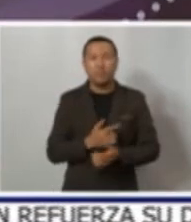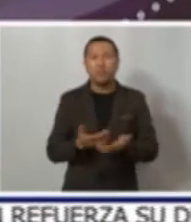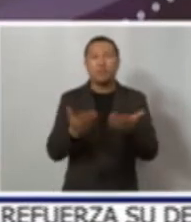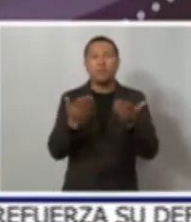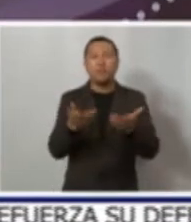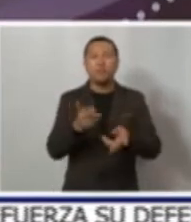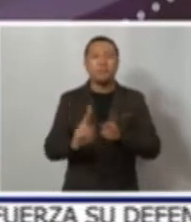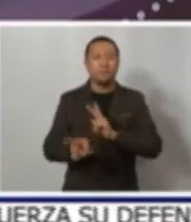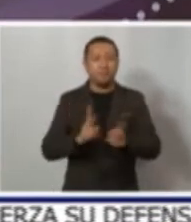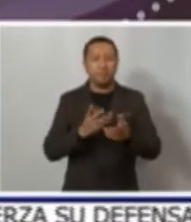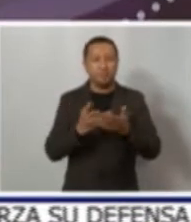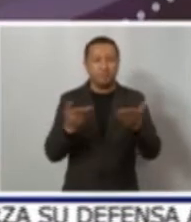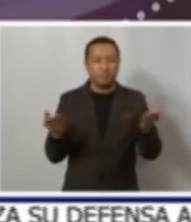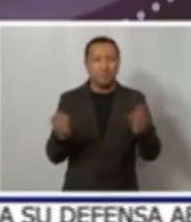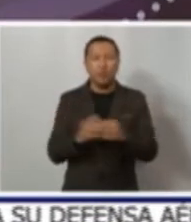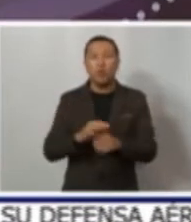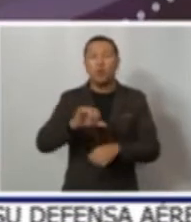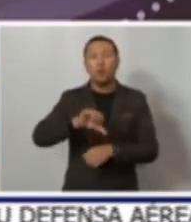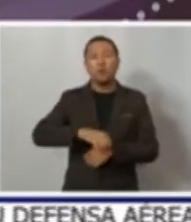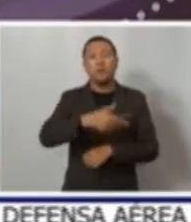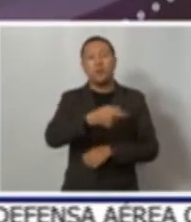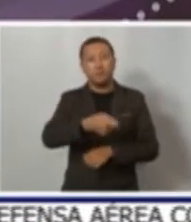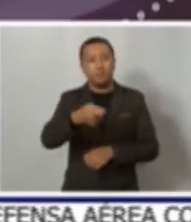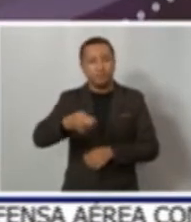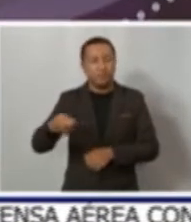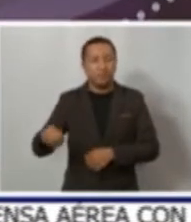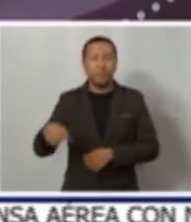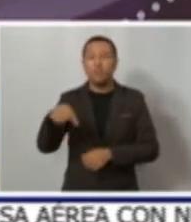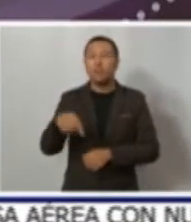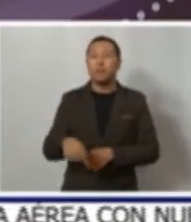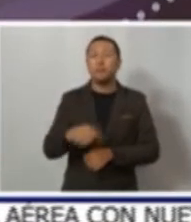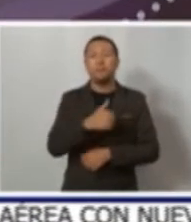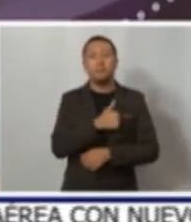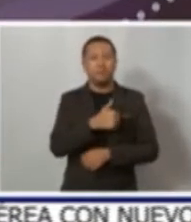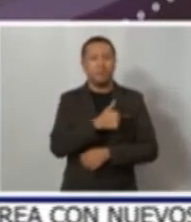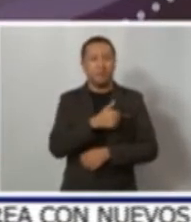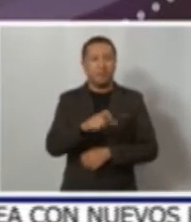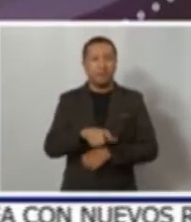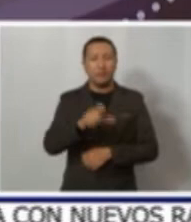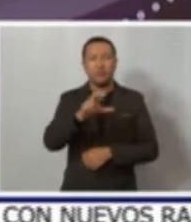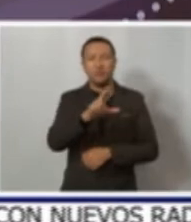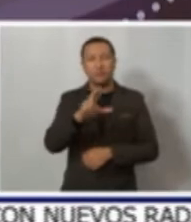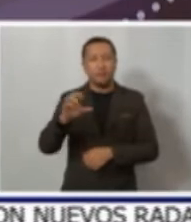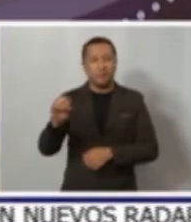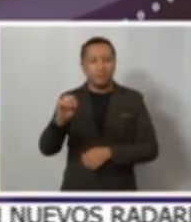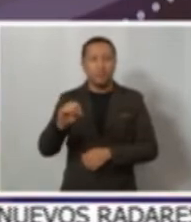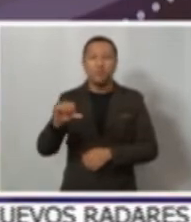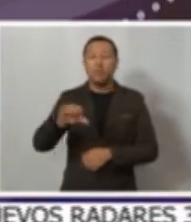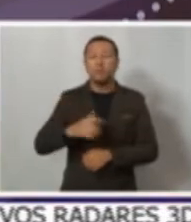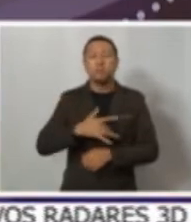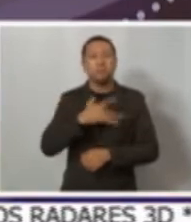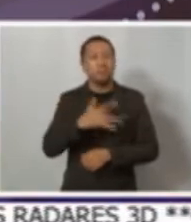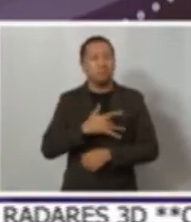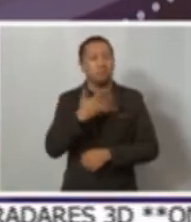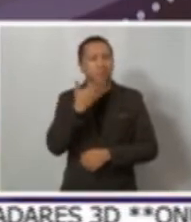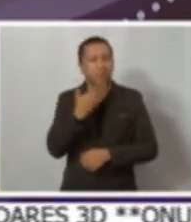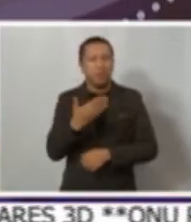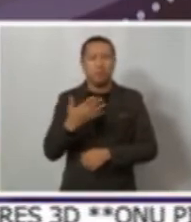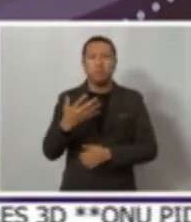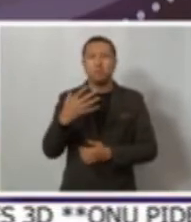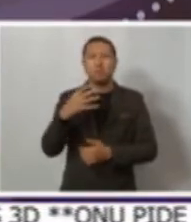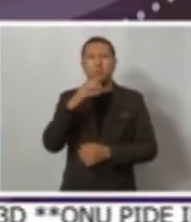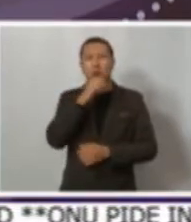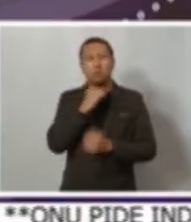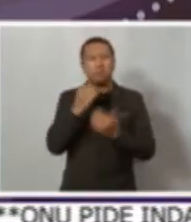con todos ustedes, de saludarles desde la bella capital de Quintana Roo, que amanece fresca, las temperaturas muy, muy